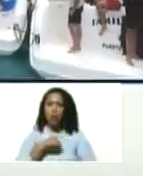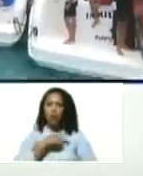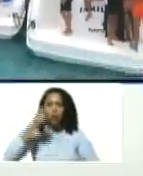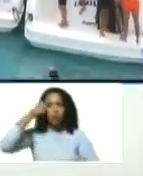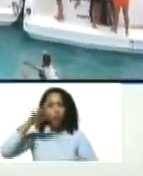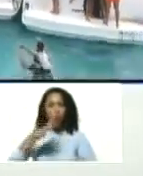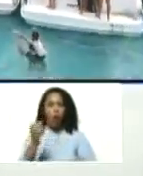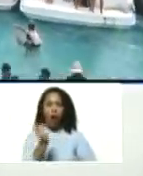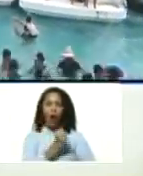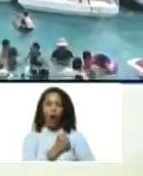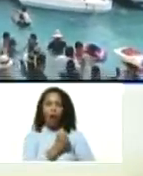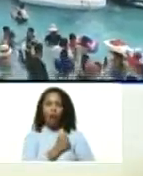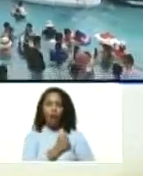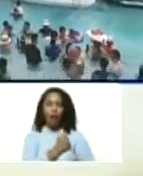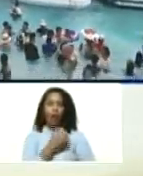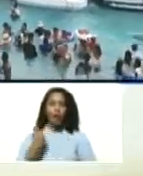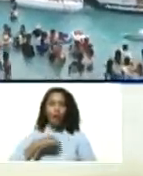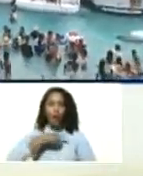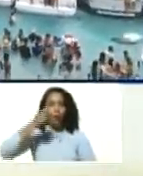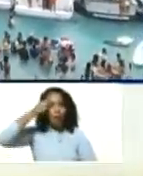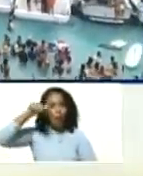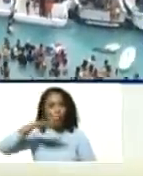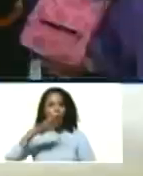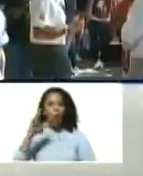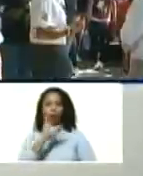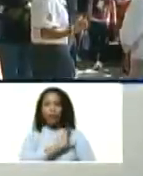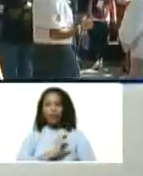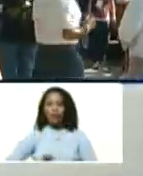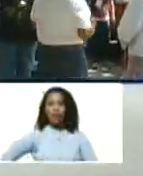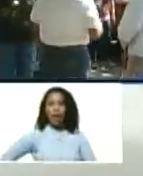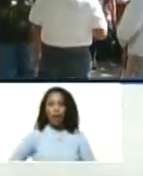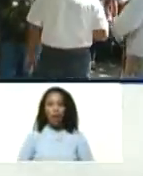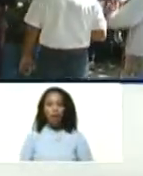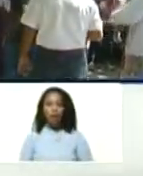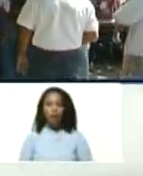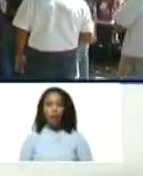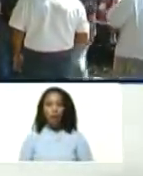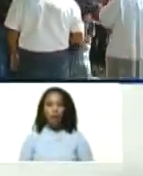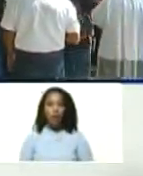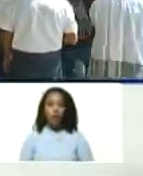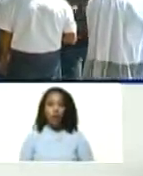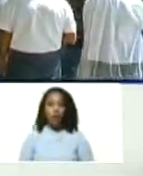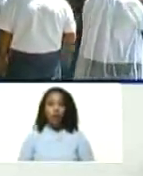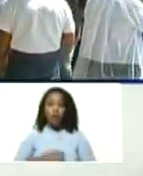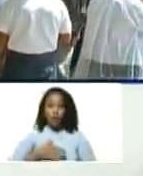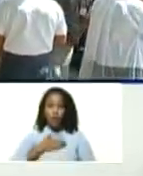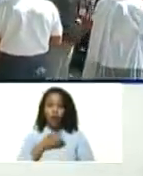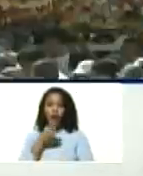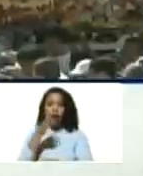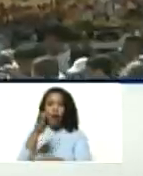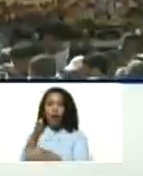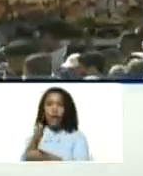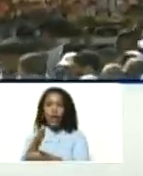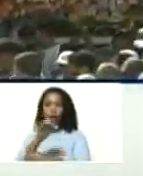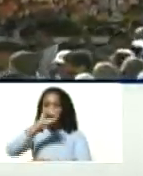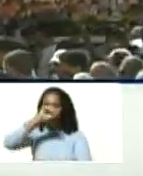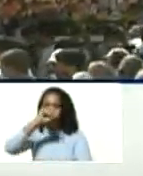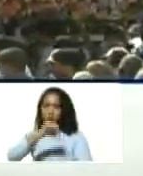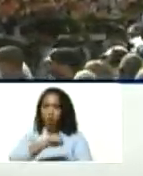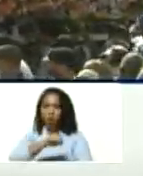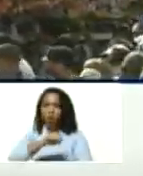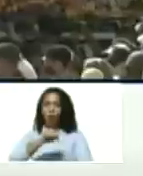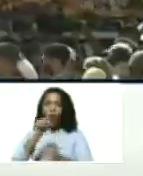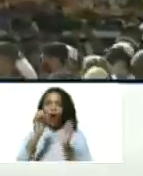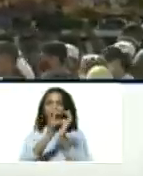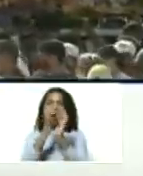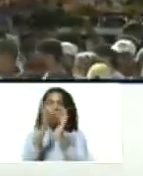católico nuestro pueblo cristiano estuviera adorando a nuestro señor jesucristo en